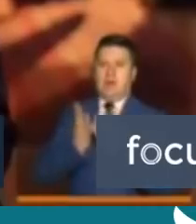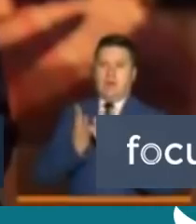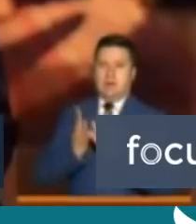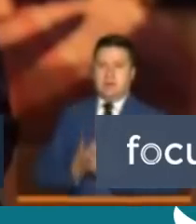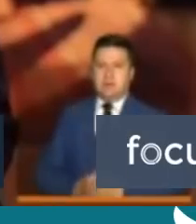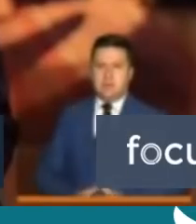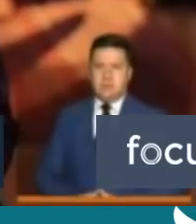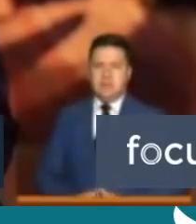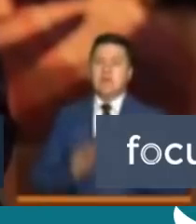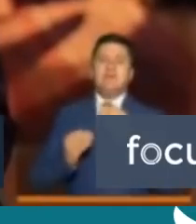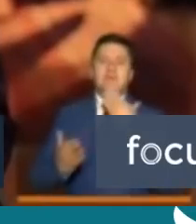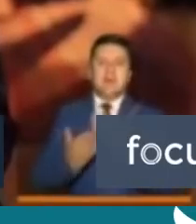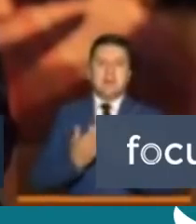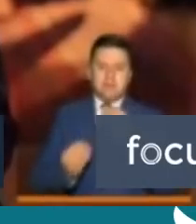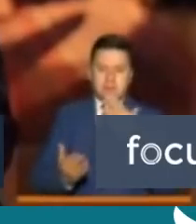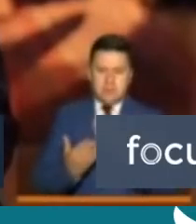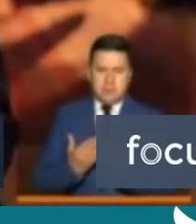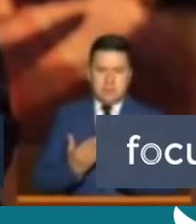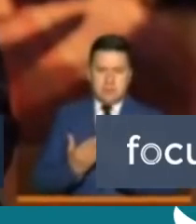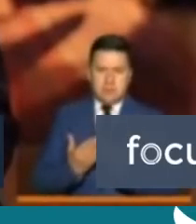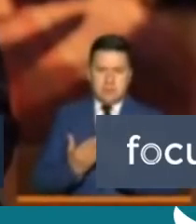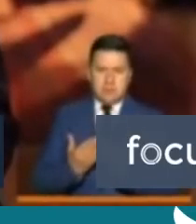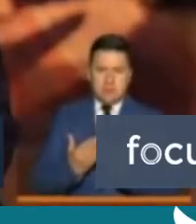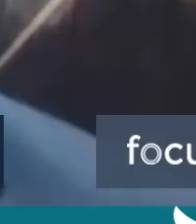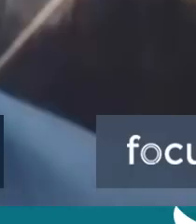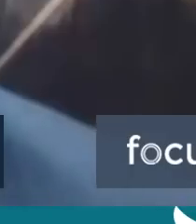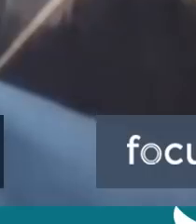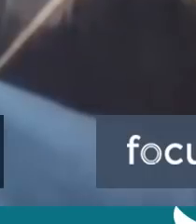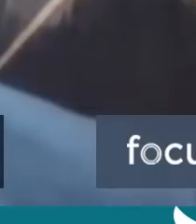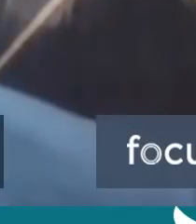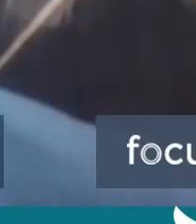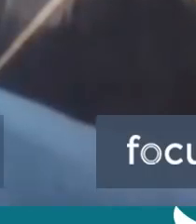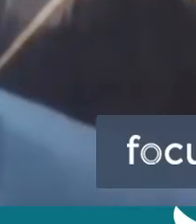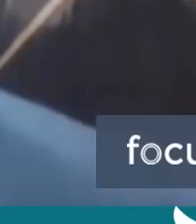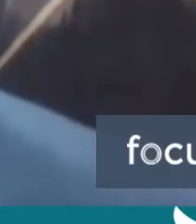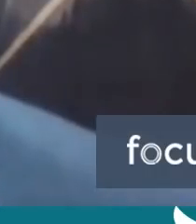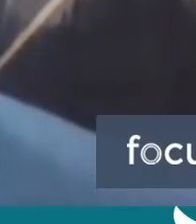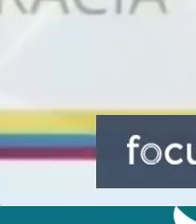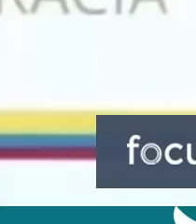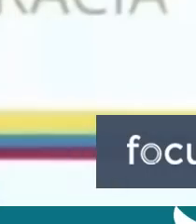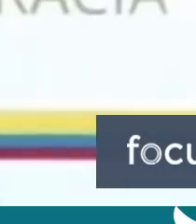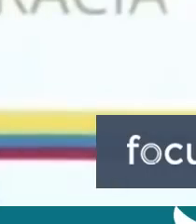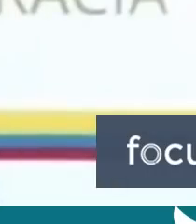Congreso. Muchísimas gracias. Muchas gracias, señor presidente. Muchas gracias. Señor secretario, siguiente punto.